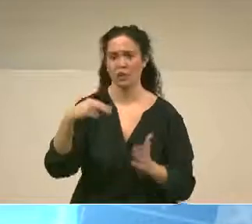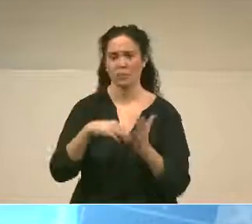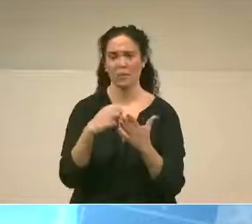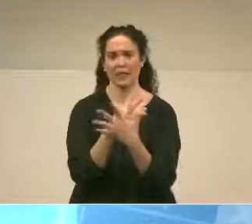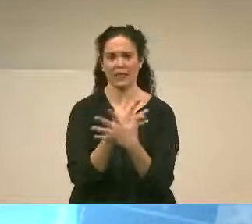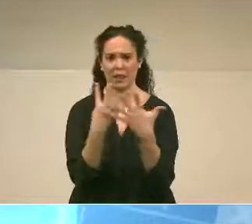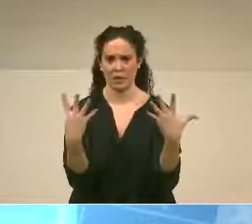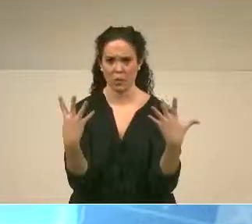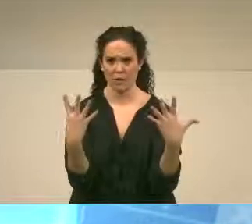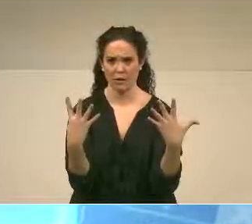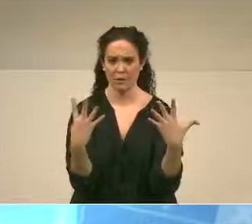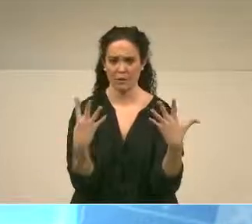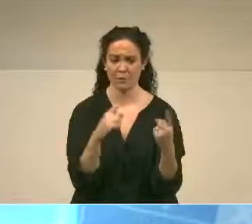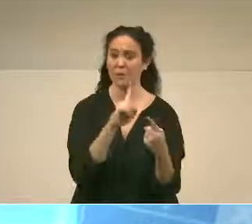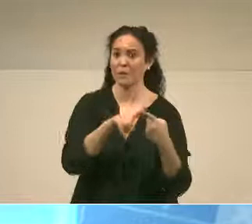personas